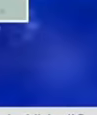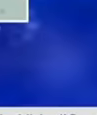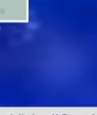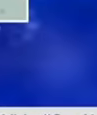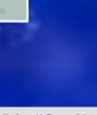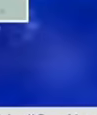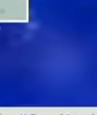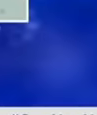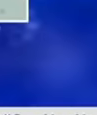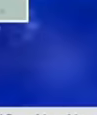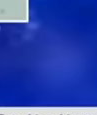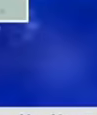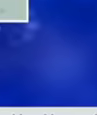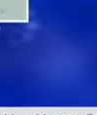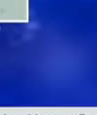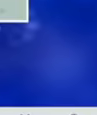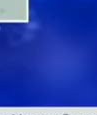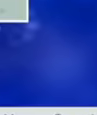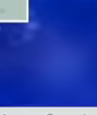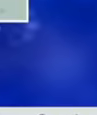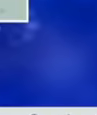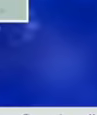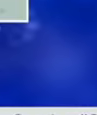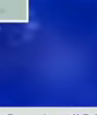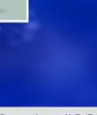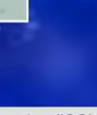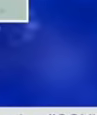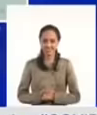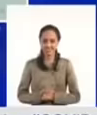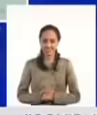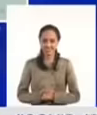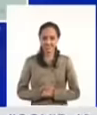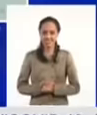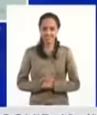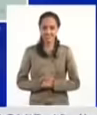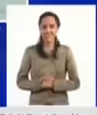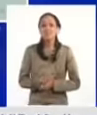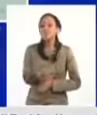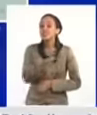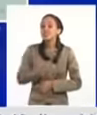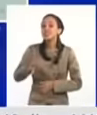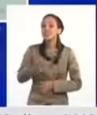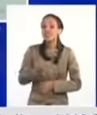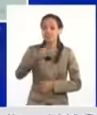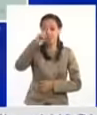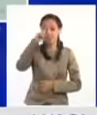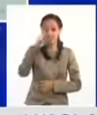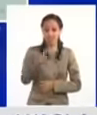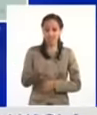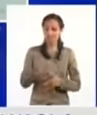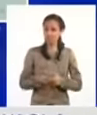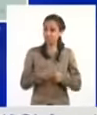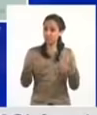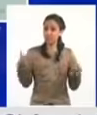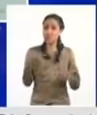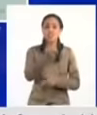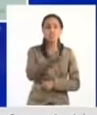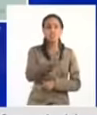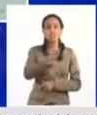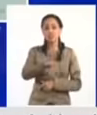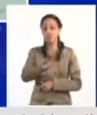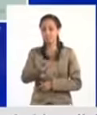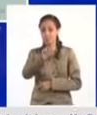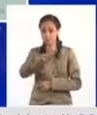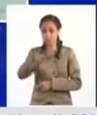una cifra extremadamente elevada. El municipio de Santa Clara con la mayor cifra, 156, Agua